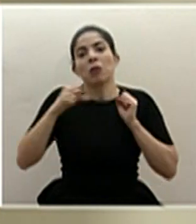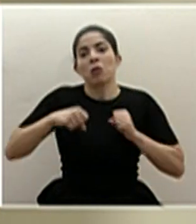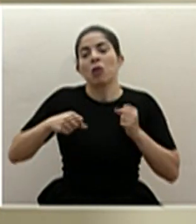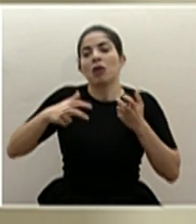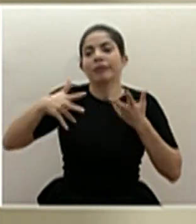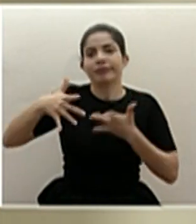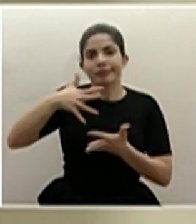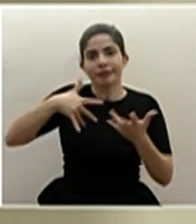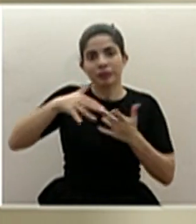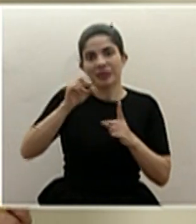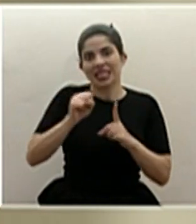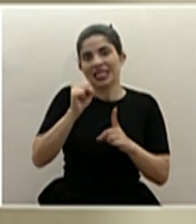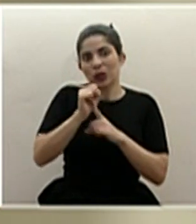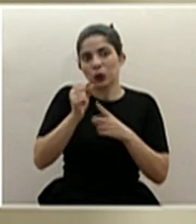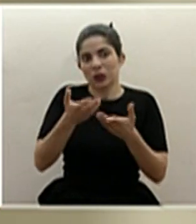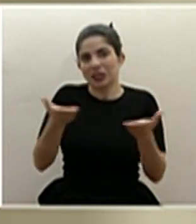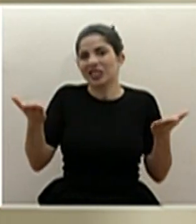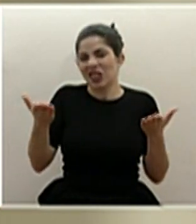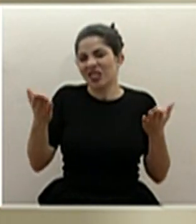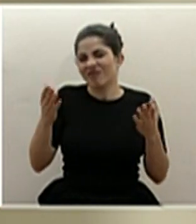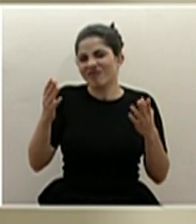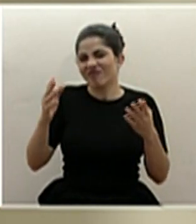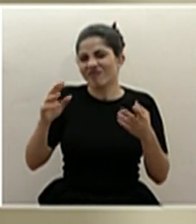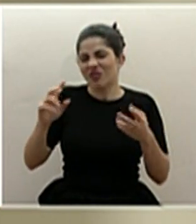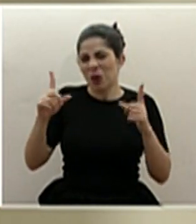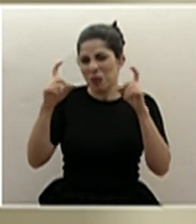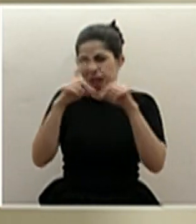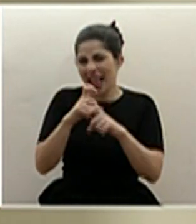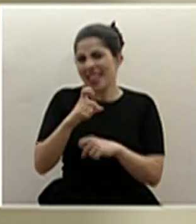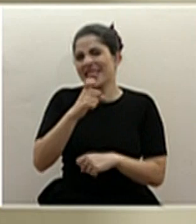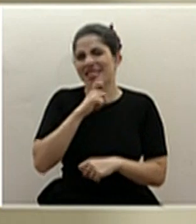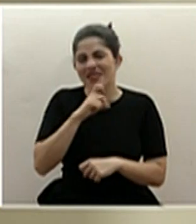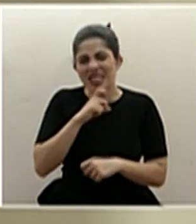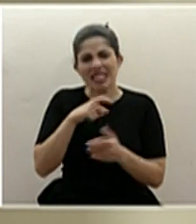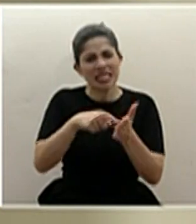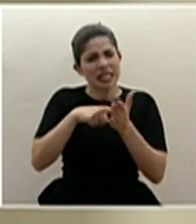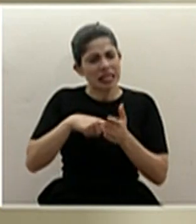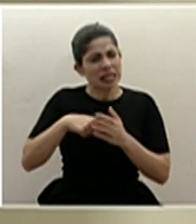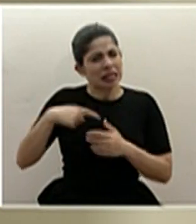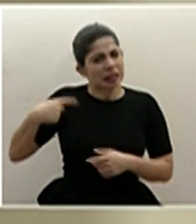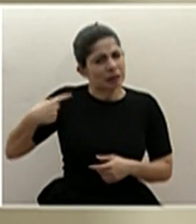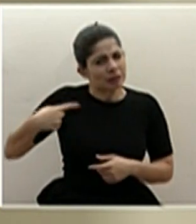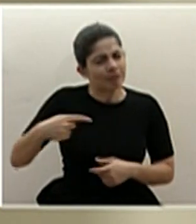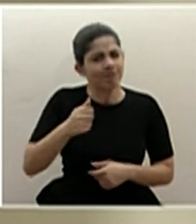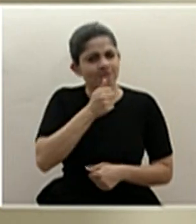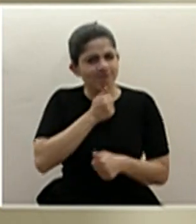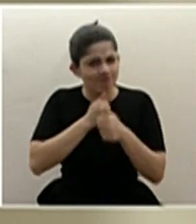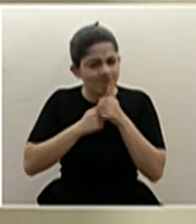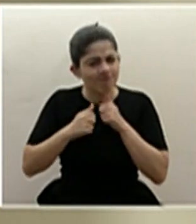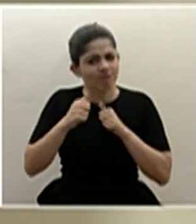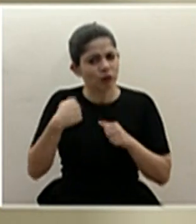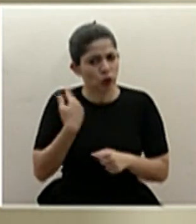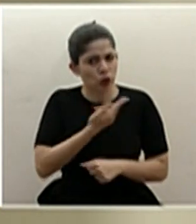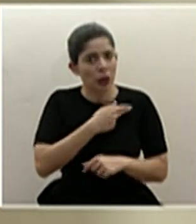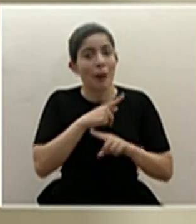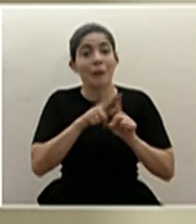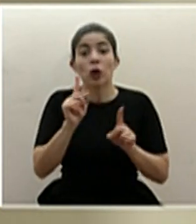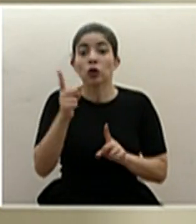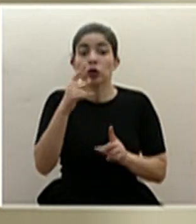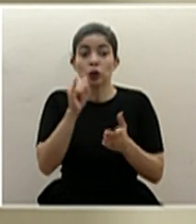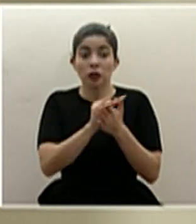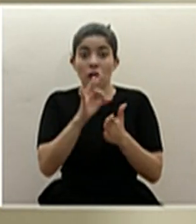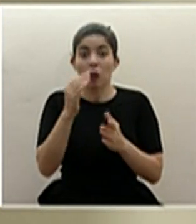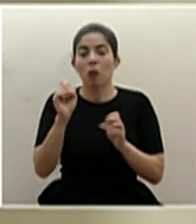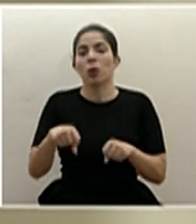en medio de una situación que es adversa, que es difícil, que requiere constancia, que requiere resistencia por parte de nosotros, pero que solo así